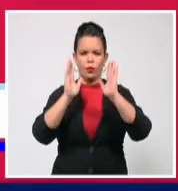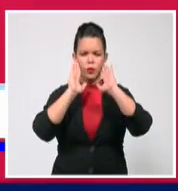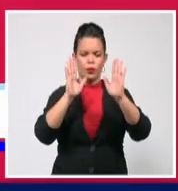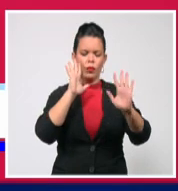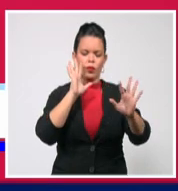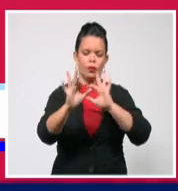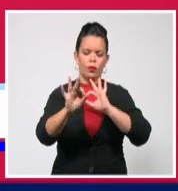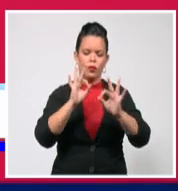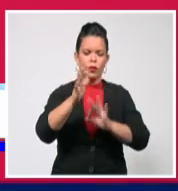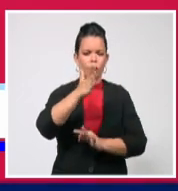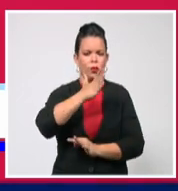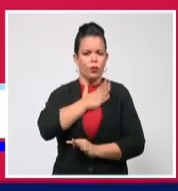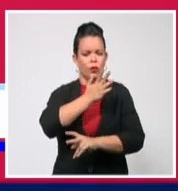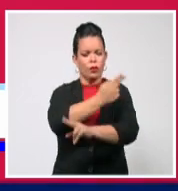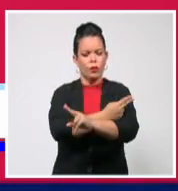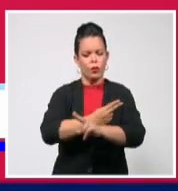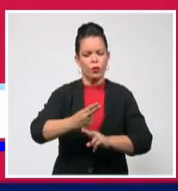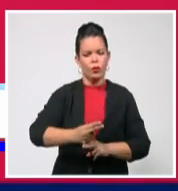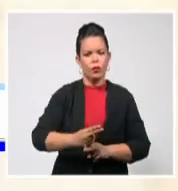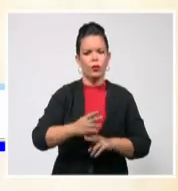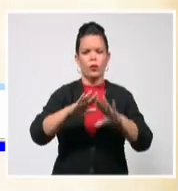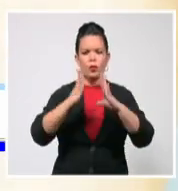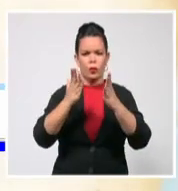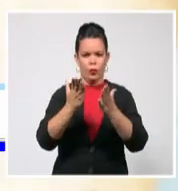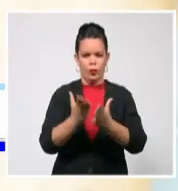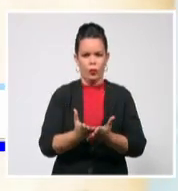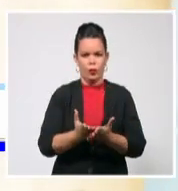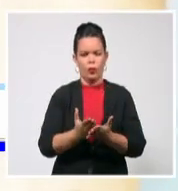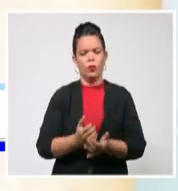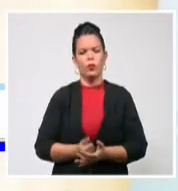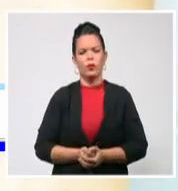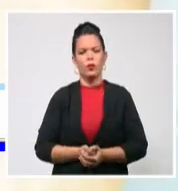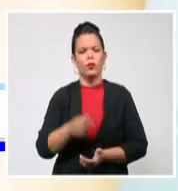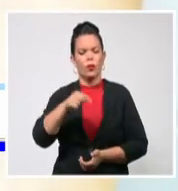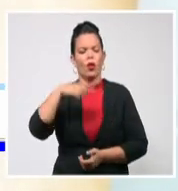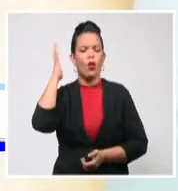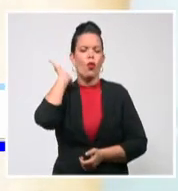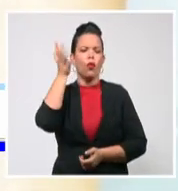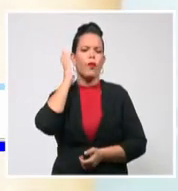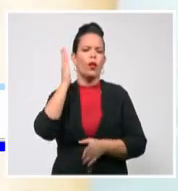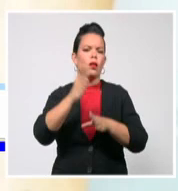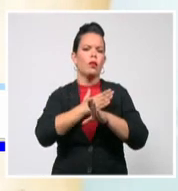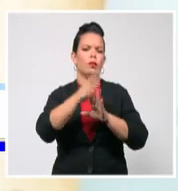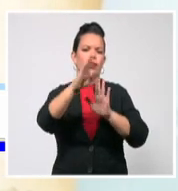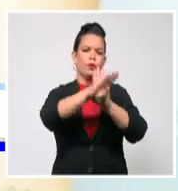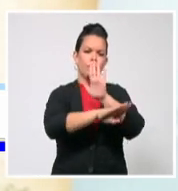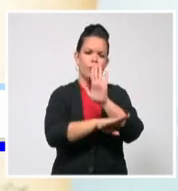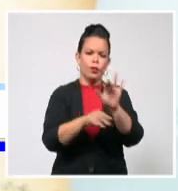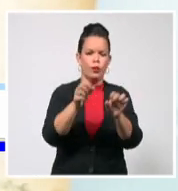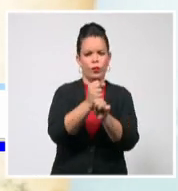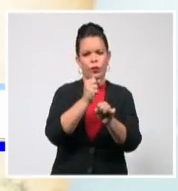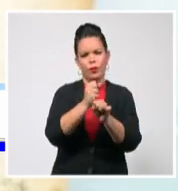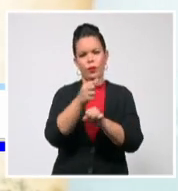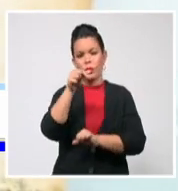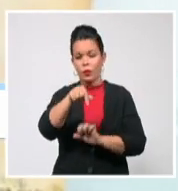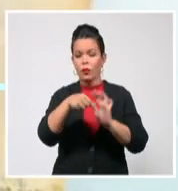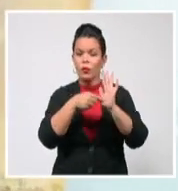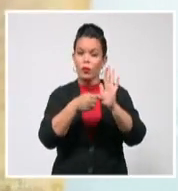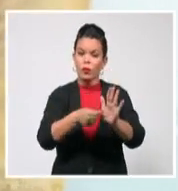y el bicentenario del natalicio de Francisco Vicente Aguilera, la conferencia posee un amplio programa de actividades. En el mismo destacan